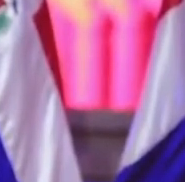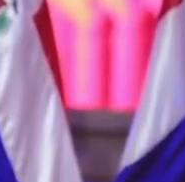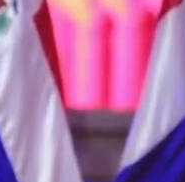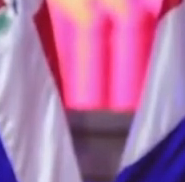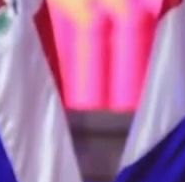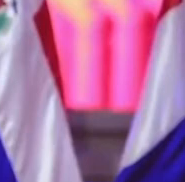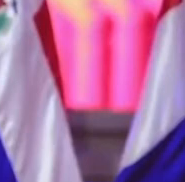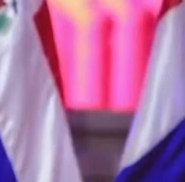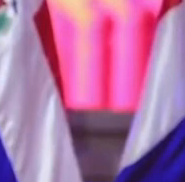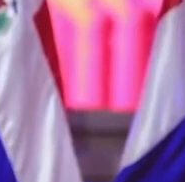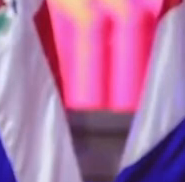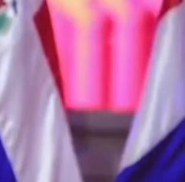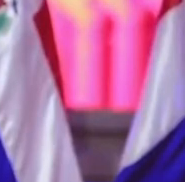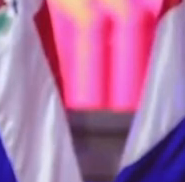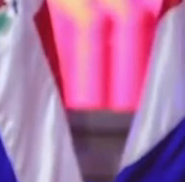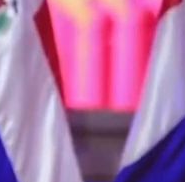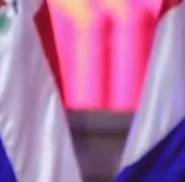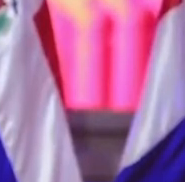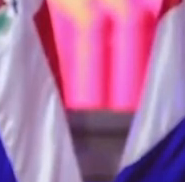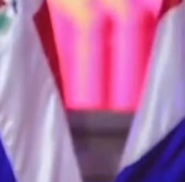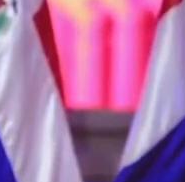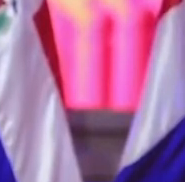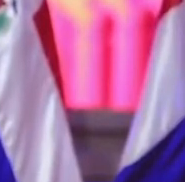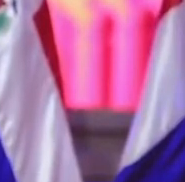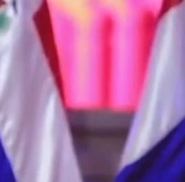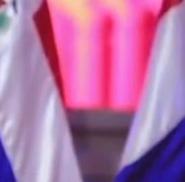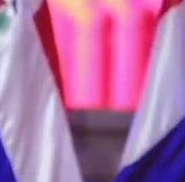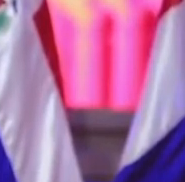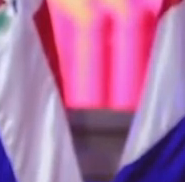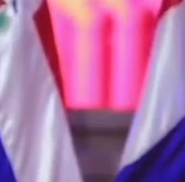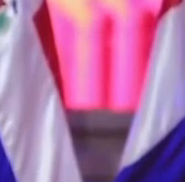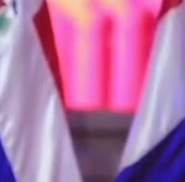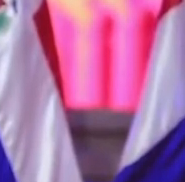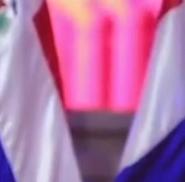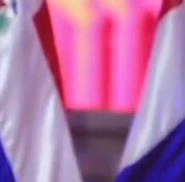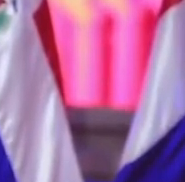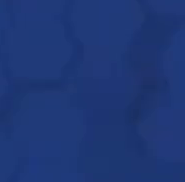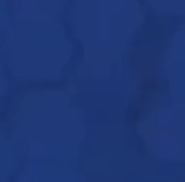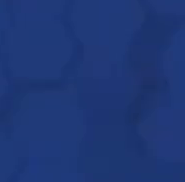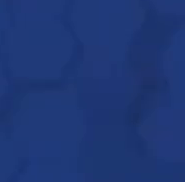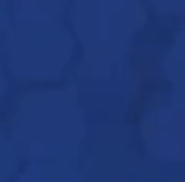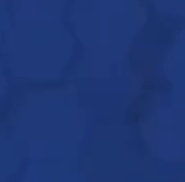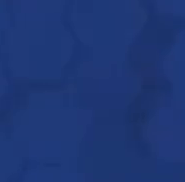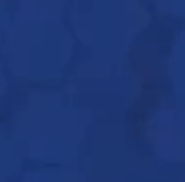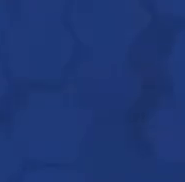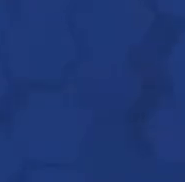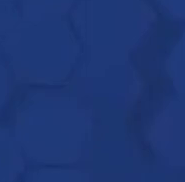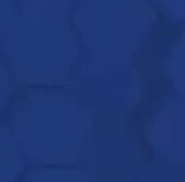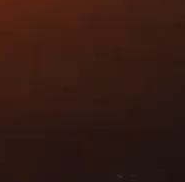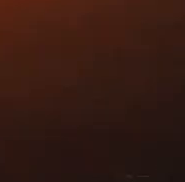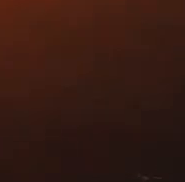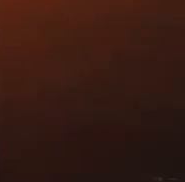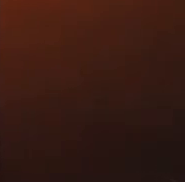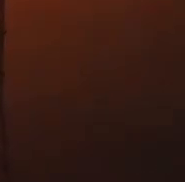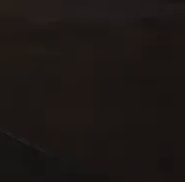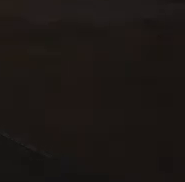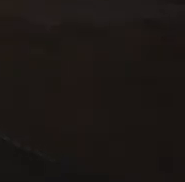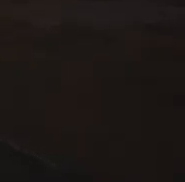El pasado que hoy nos pide explicaciones son quienes tienen que darlas.